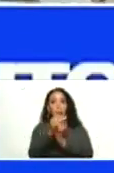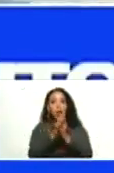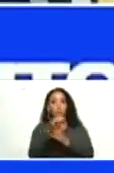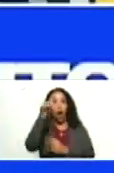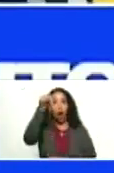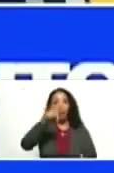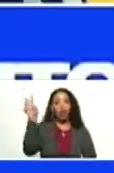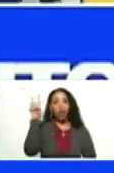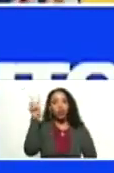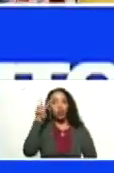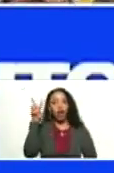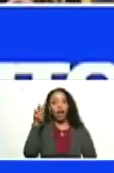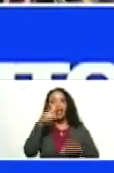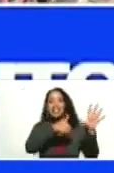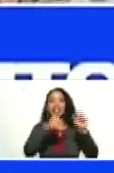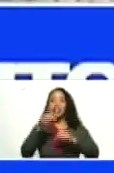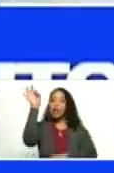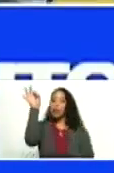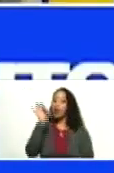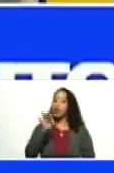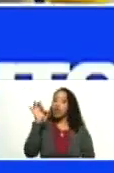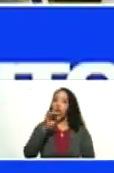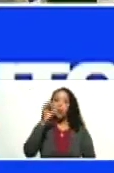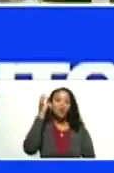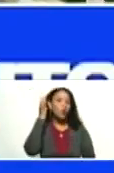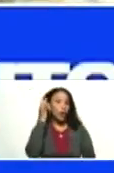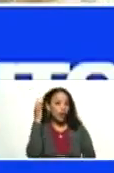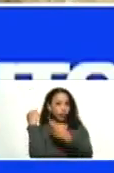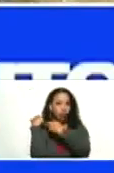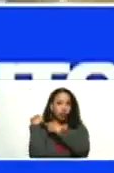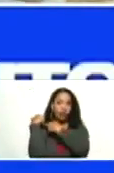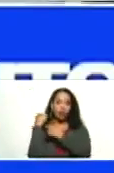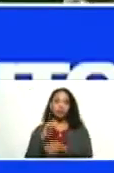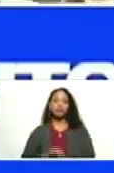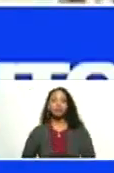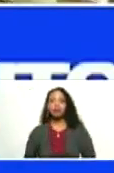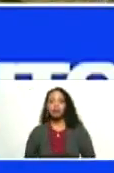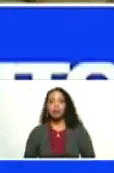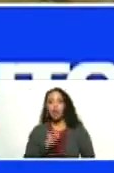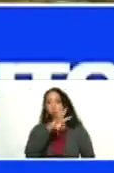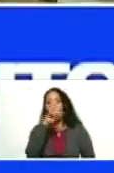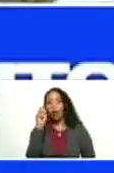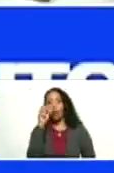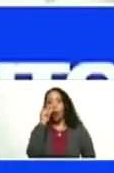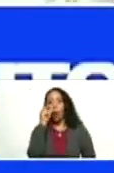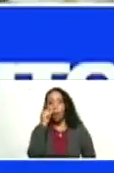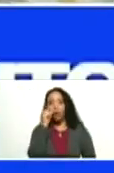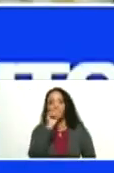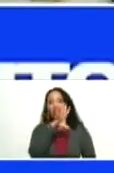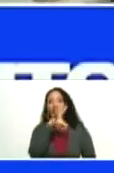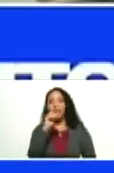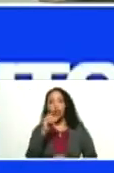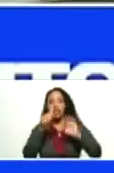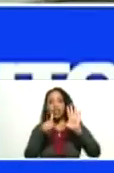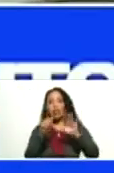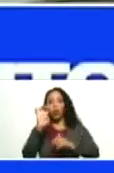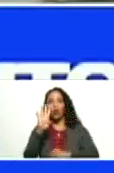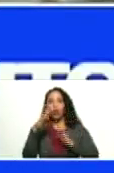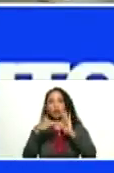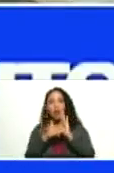Venezuela, 60% son mujeres y el 40% hombres. De